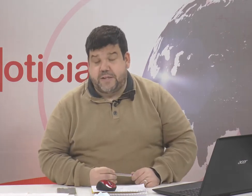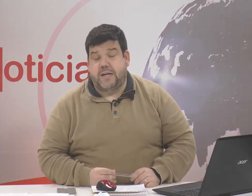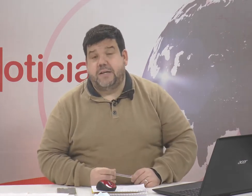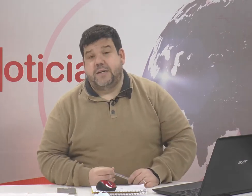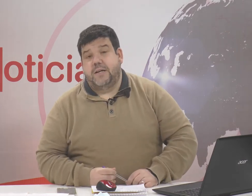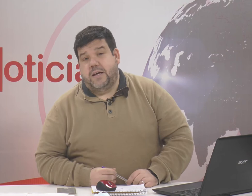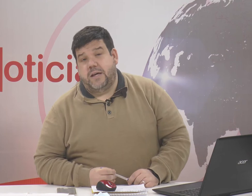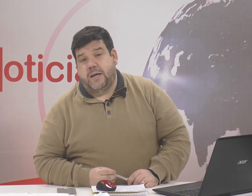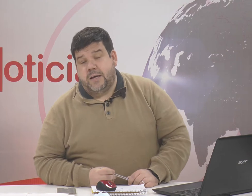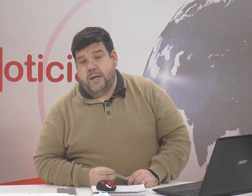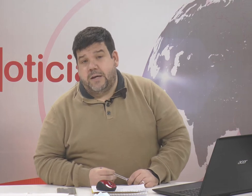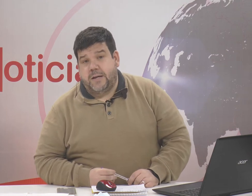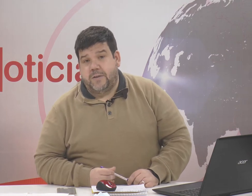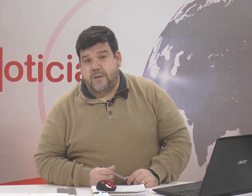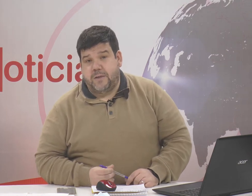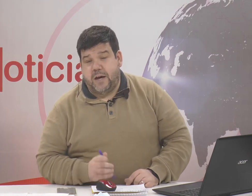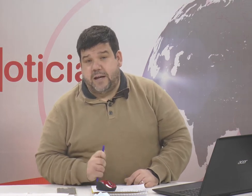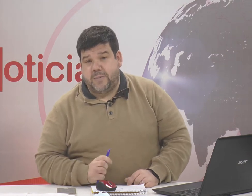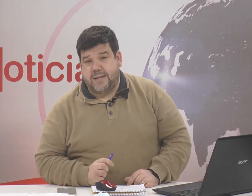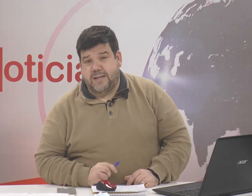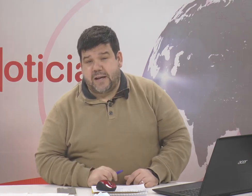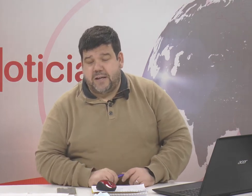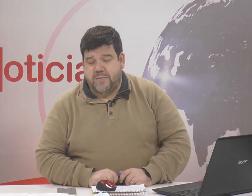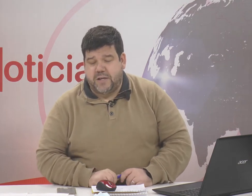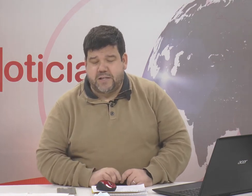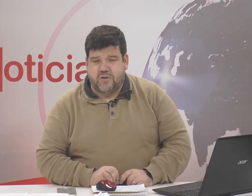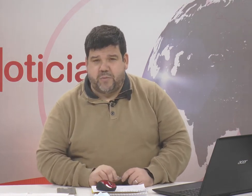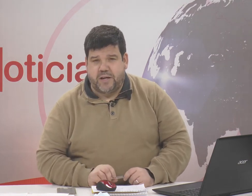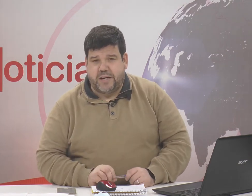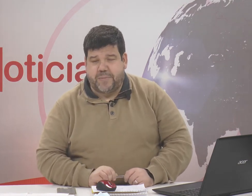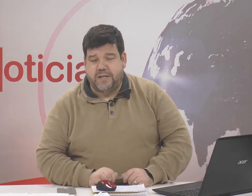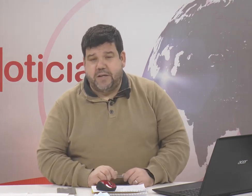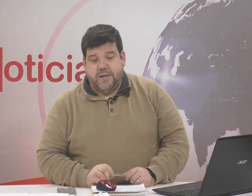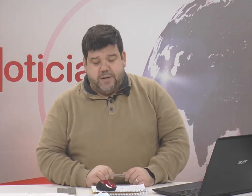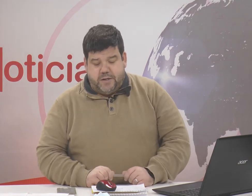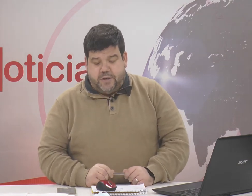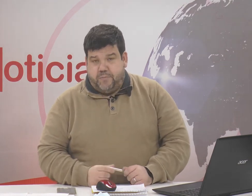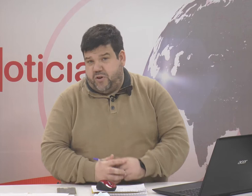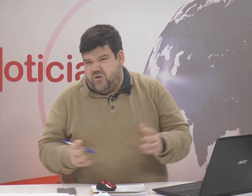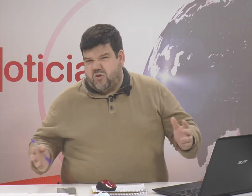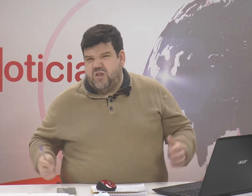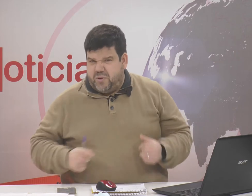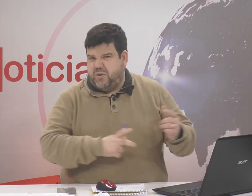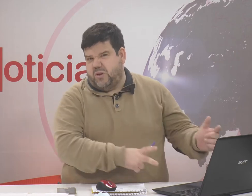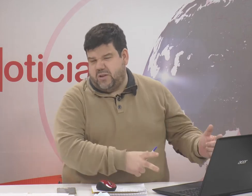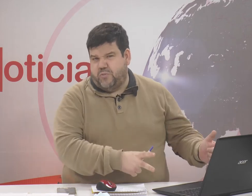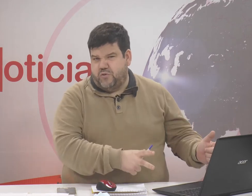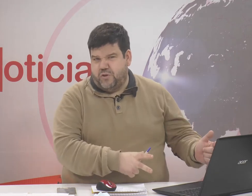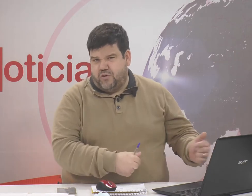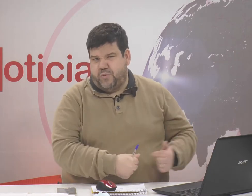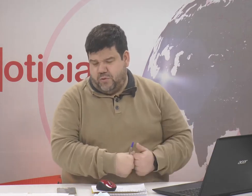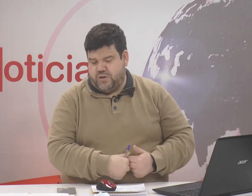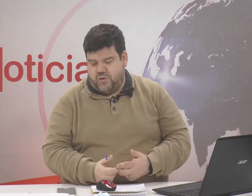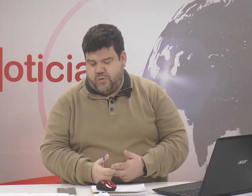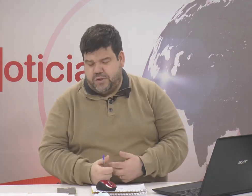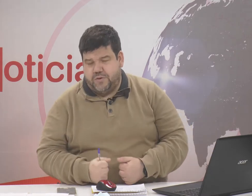nos afecta, la incidencia a nivel estatal, las medidas que se toman en el país, pero nosotros siempre priorizando, por supuesto,